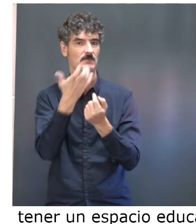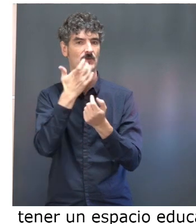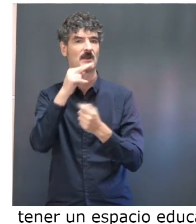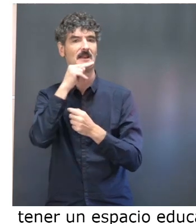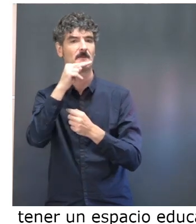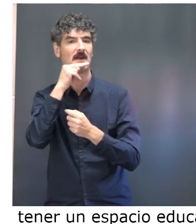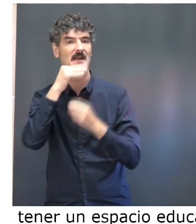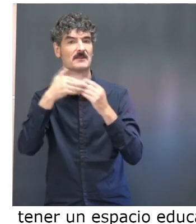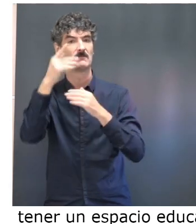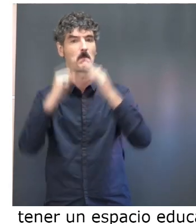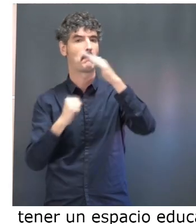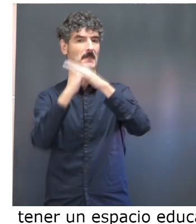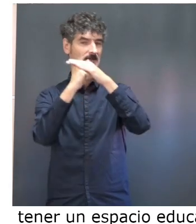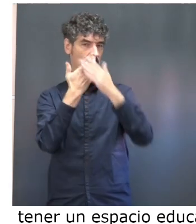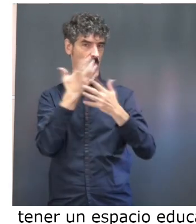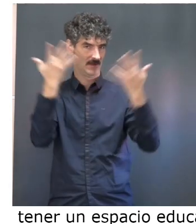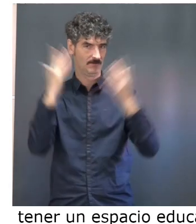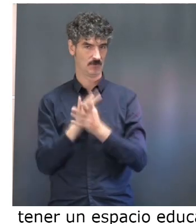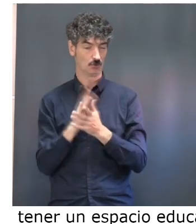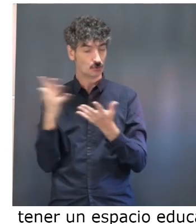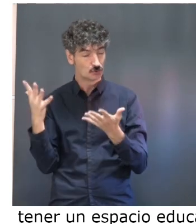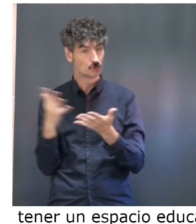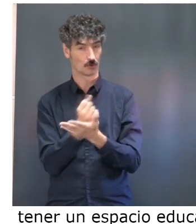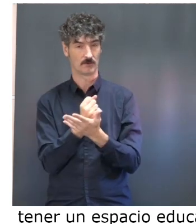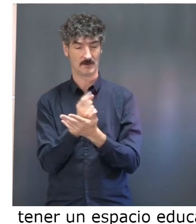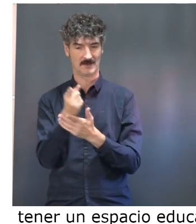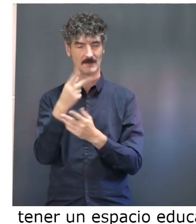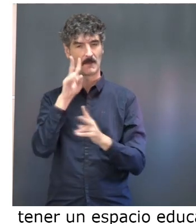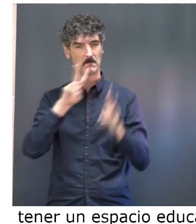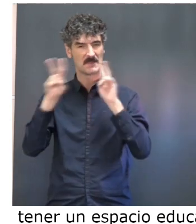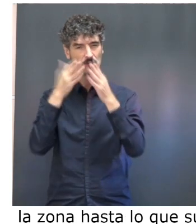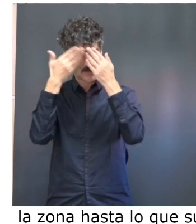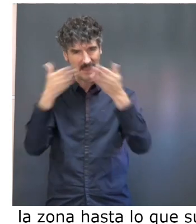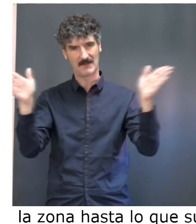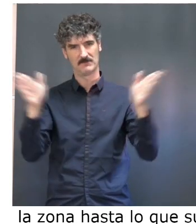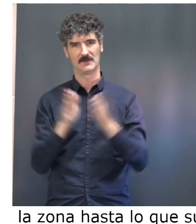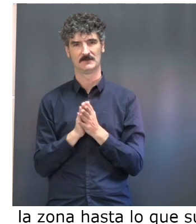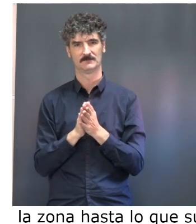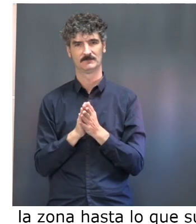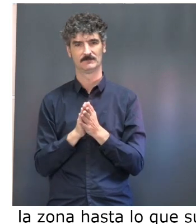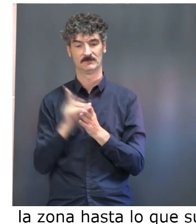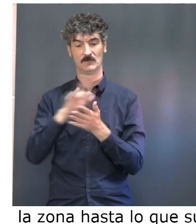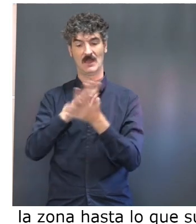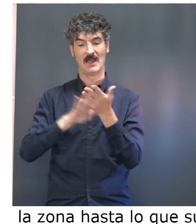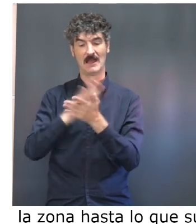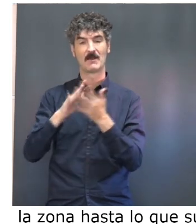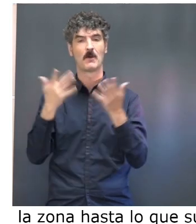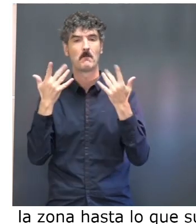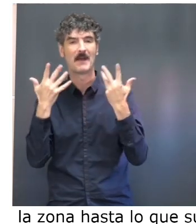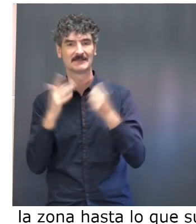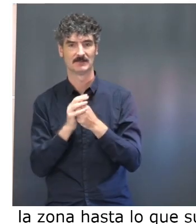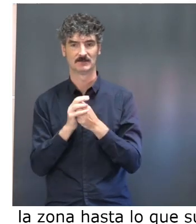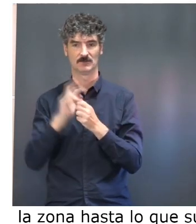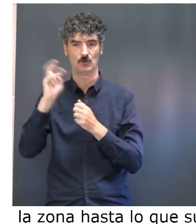la última planta, tienes que tener esa visión, ¿no? Y hablamos del patio, pero